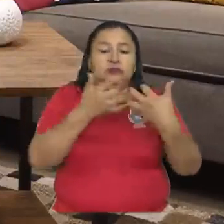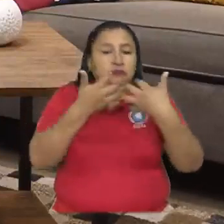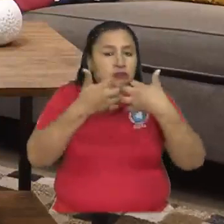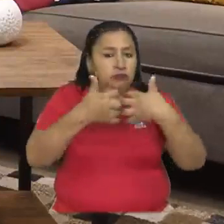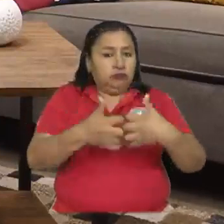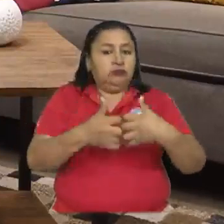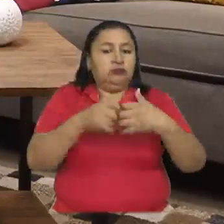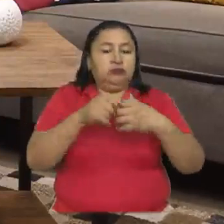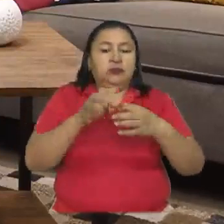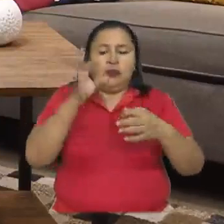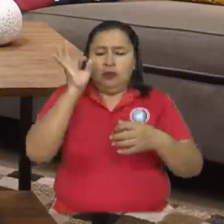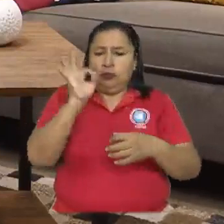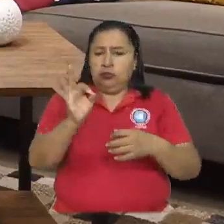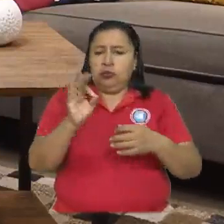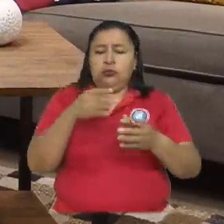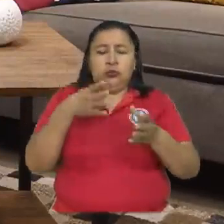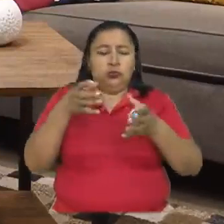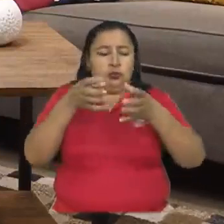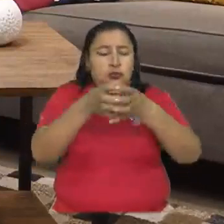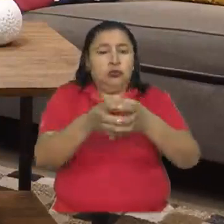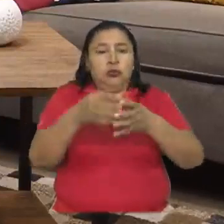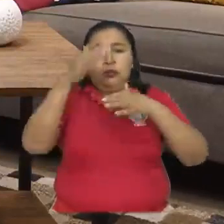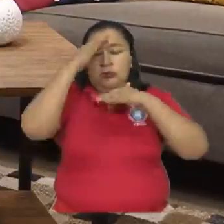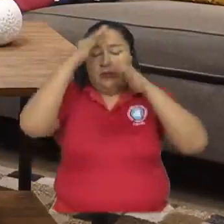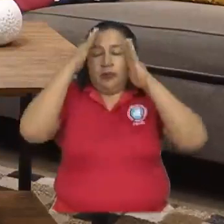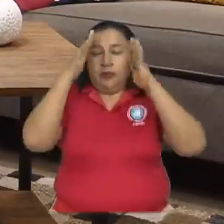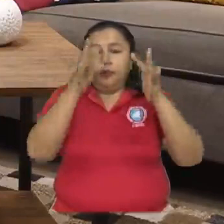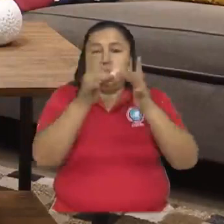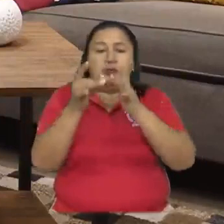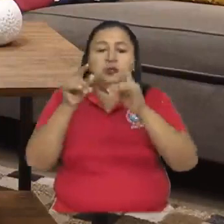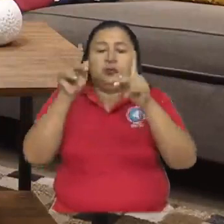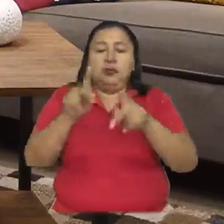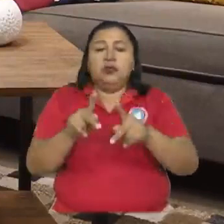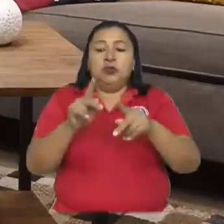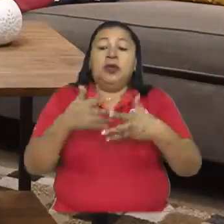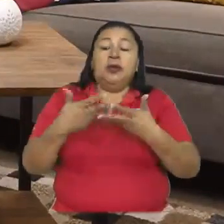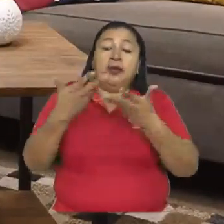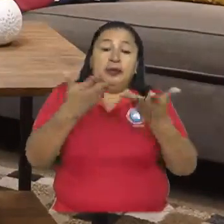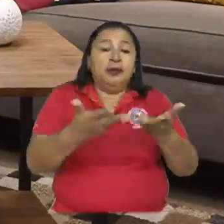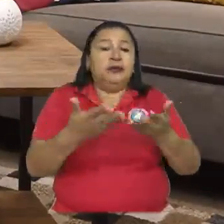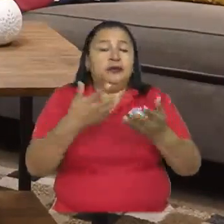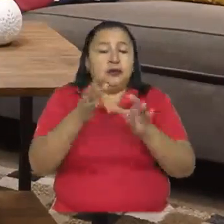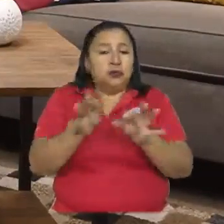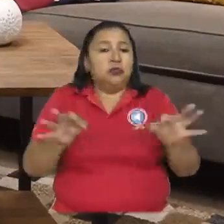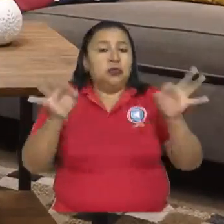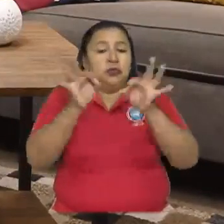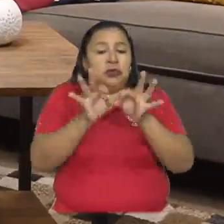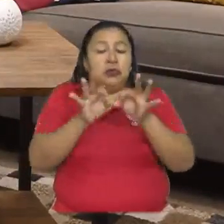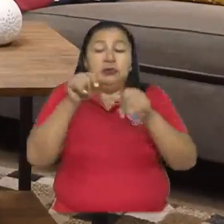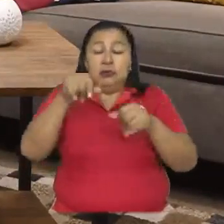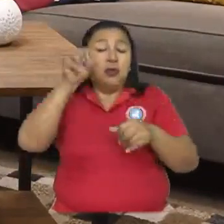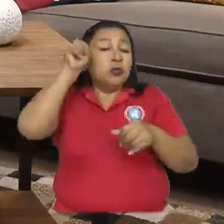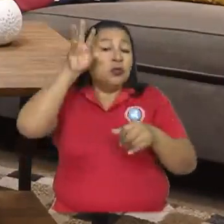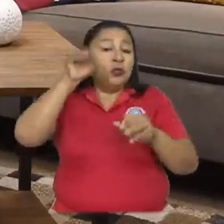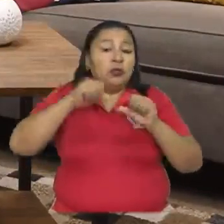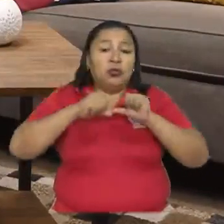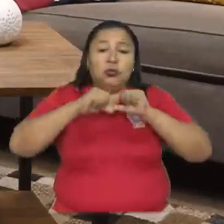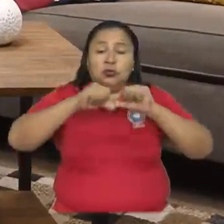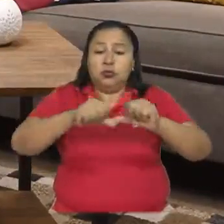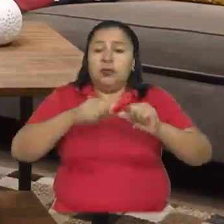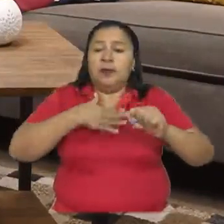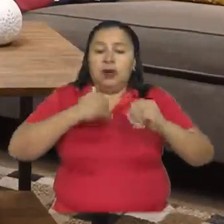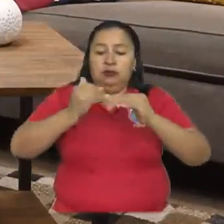también puntualmente con el sector privado y específicamente con los prestadores de servicios, que es vital para que el turismo continúe teniendo